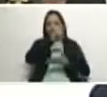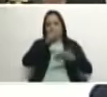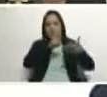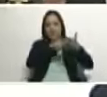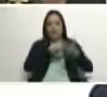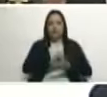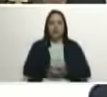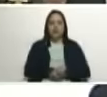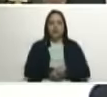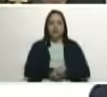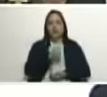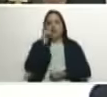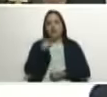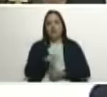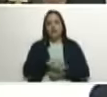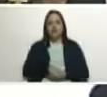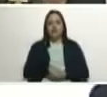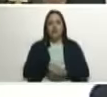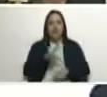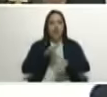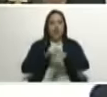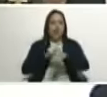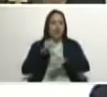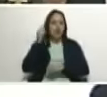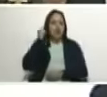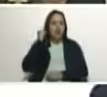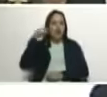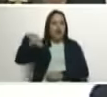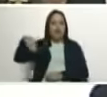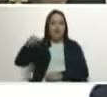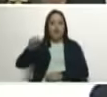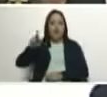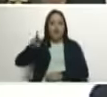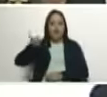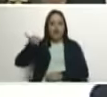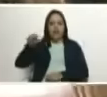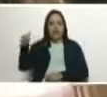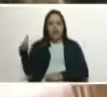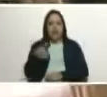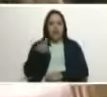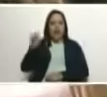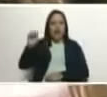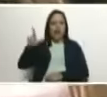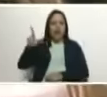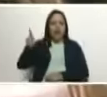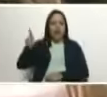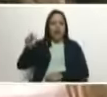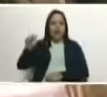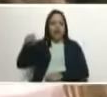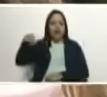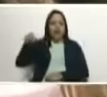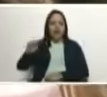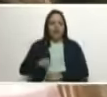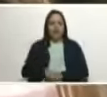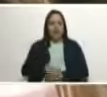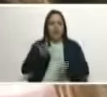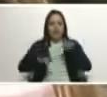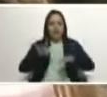Se encuentra también la doctora María Alejandra Hernández Aldana, secretaria de la Asamblea